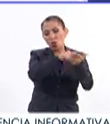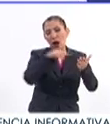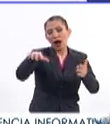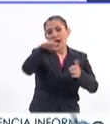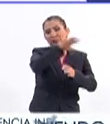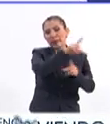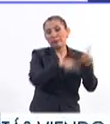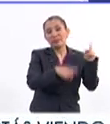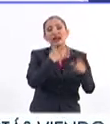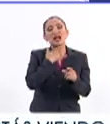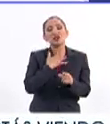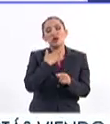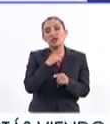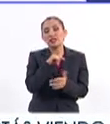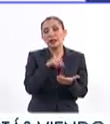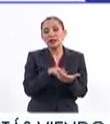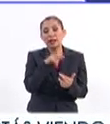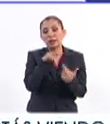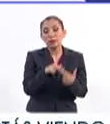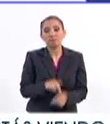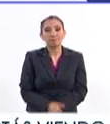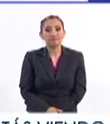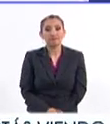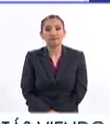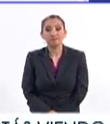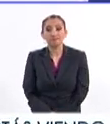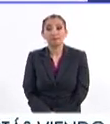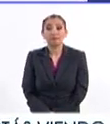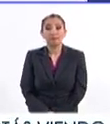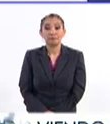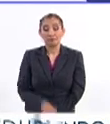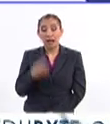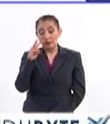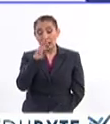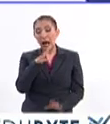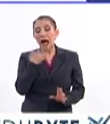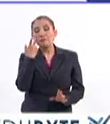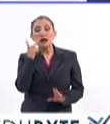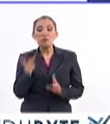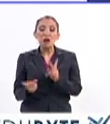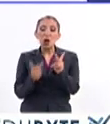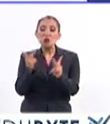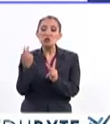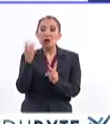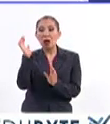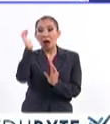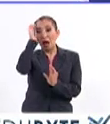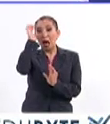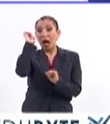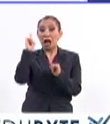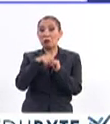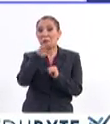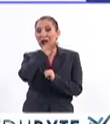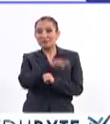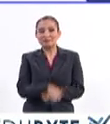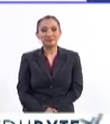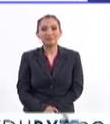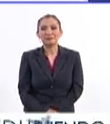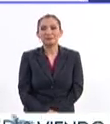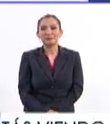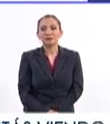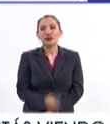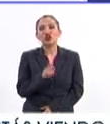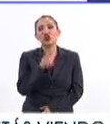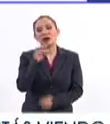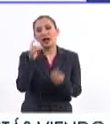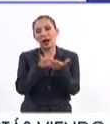en propiedades dependiendo de la región. Bueno, miren, sí. Está contemplado. Dije, a ver si no pregunto una barbaridad. No, claro, no.